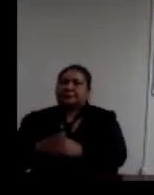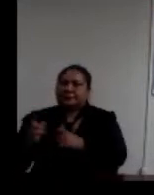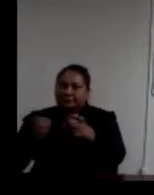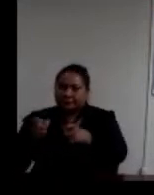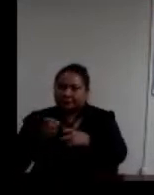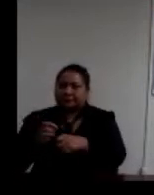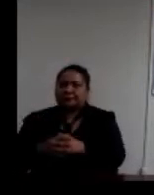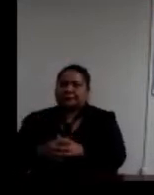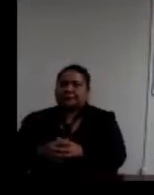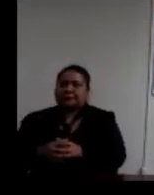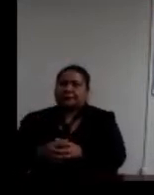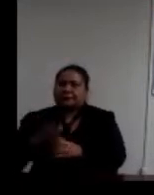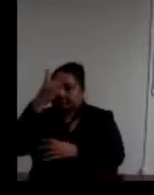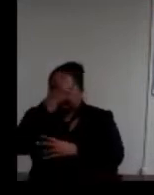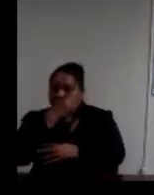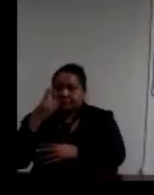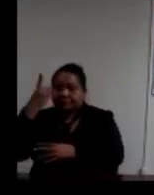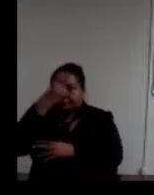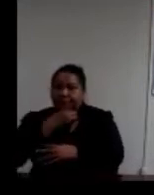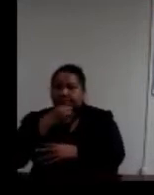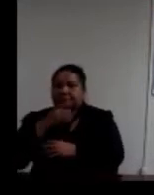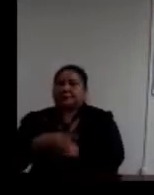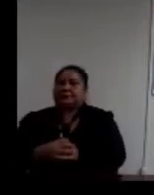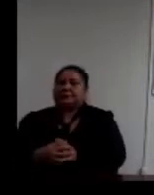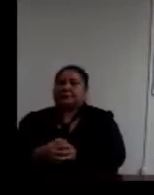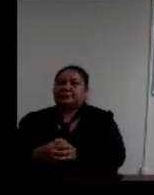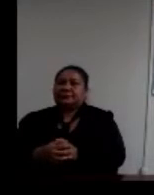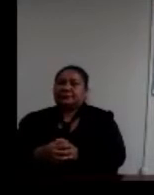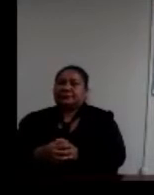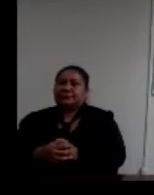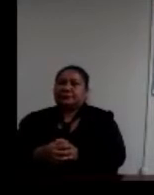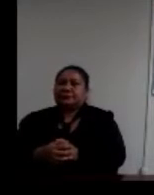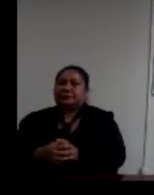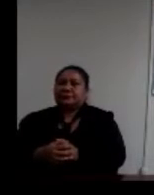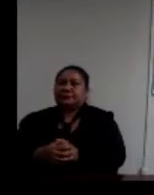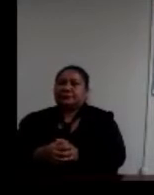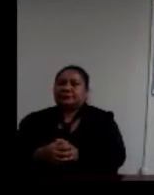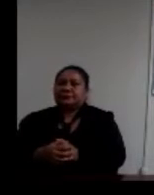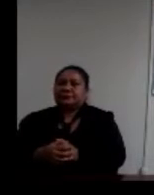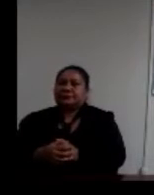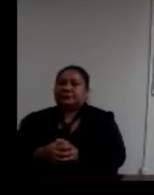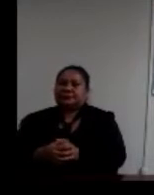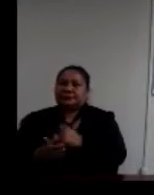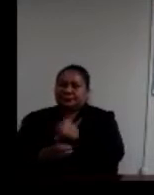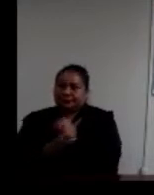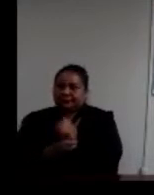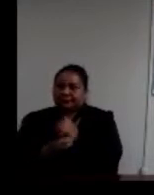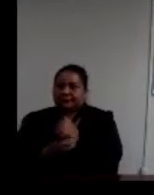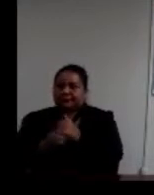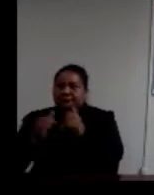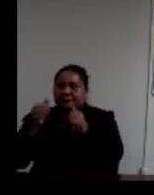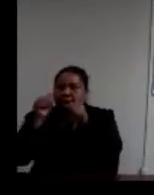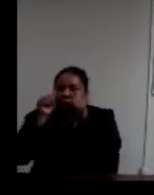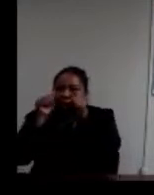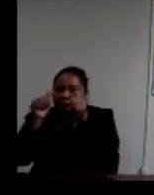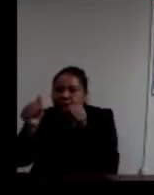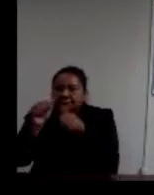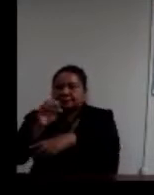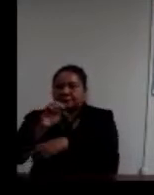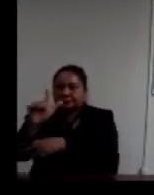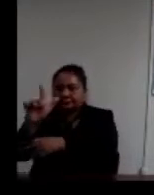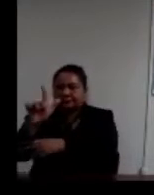la cuestión de este diagnóstico encaja un padecimiento que se llama trastorno disocial. El trastorno